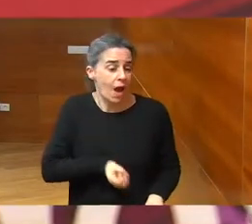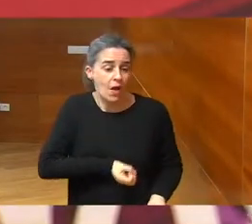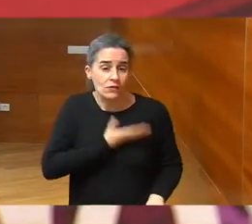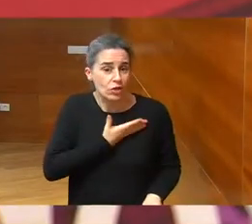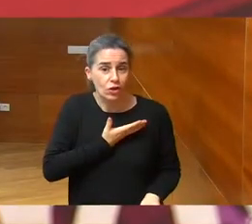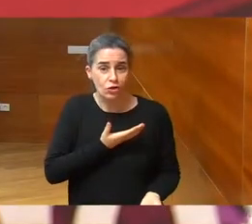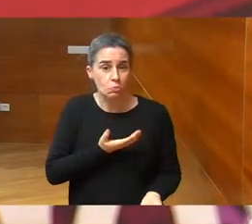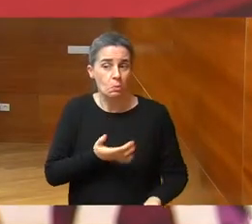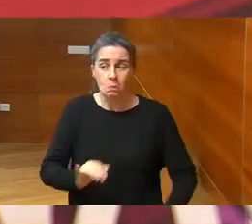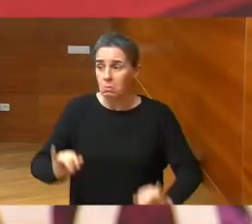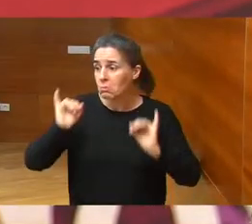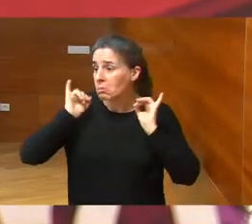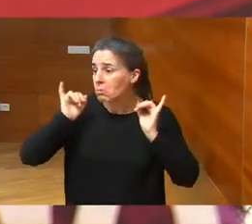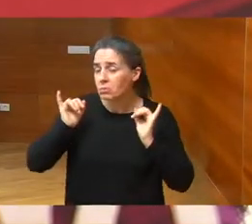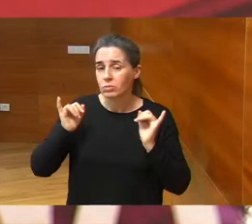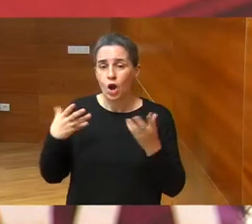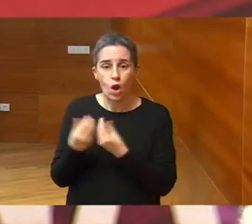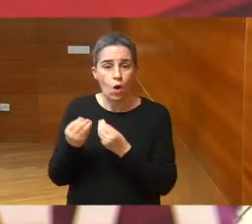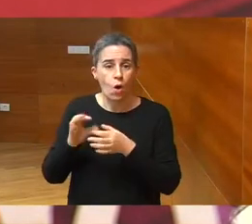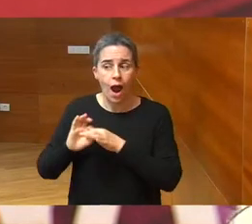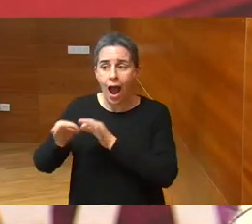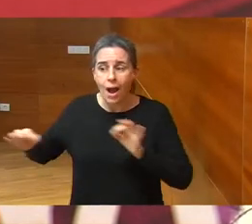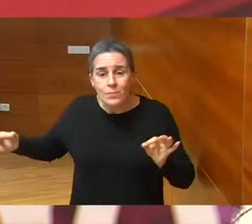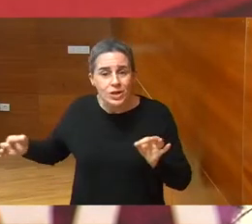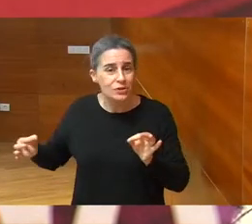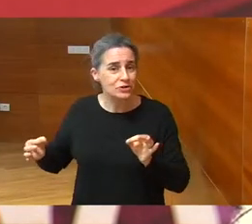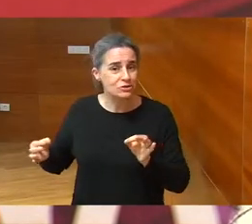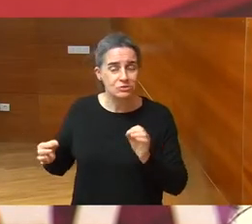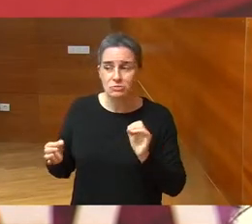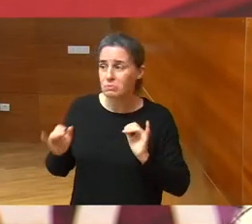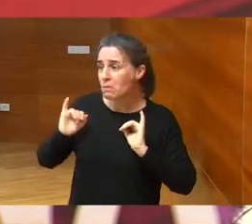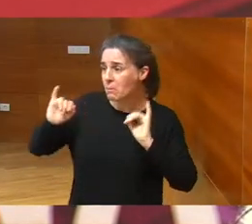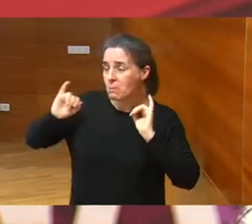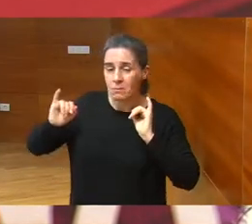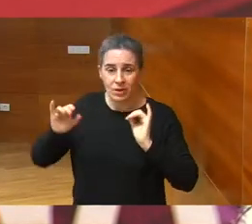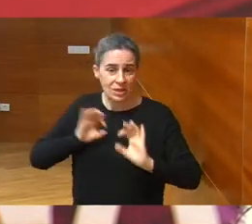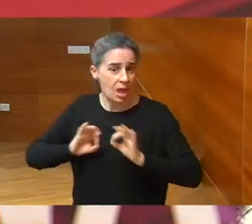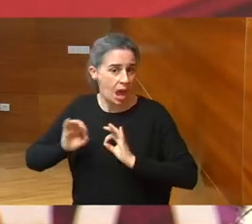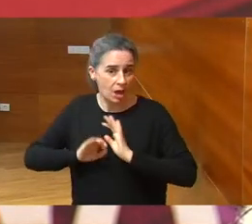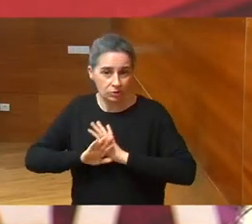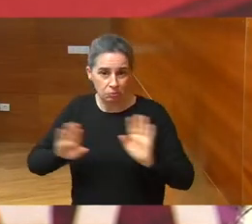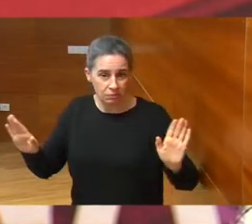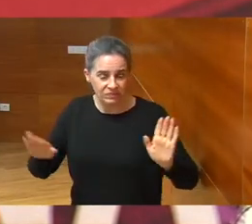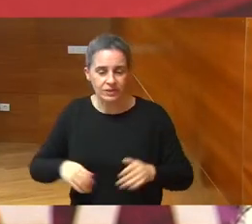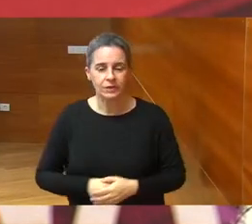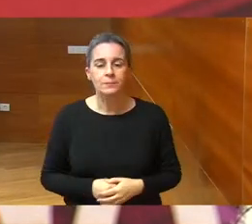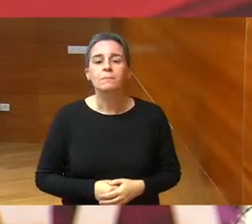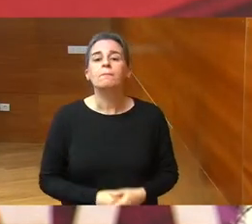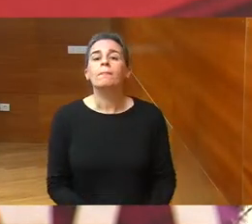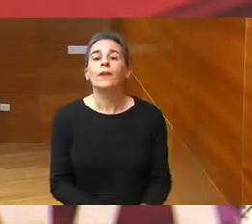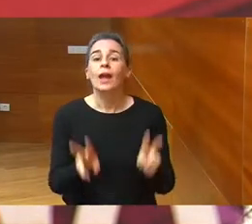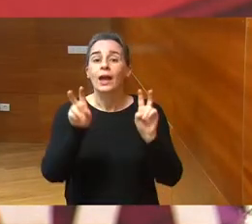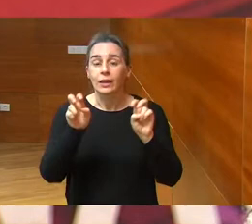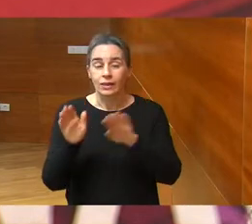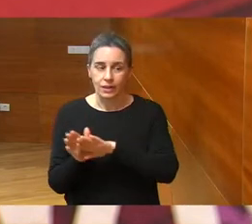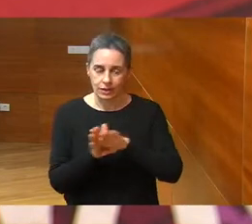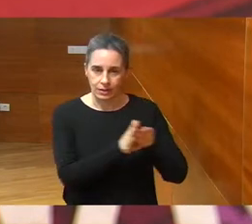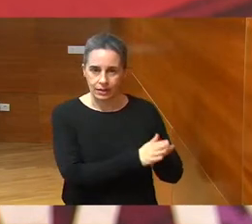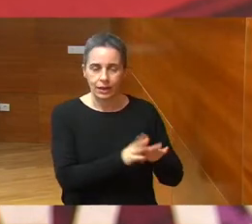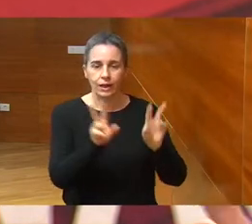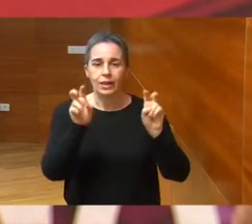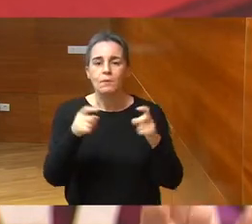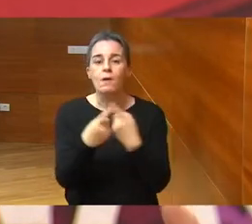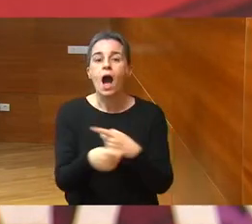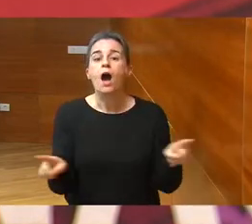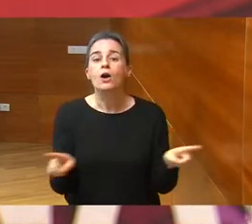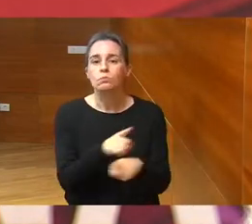pasaba bien o facía con amigas estupendamente y sobre el tema de la música bueno como la casa de